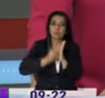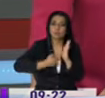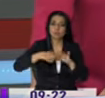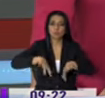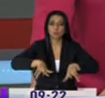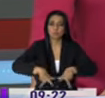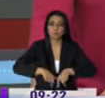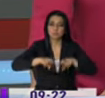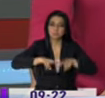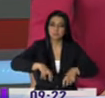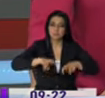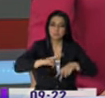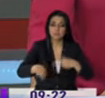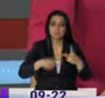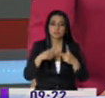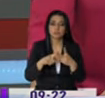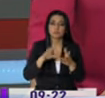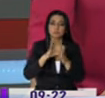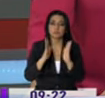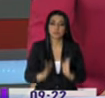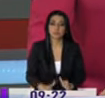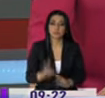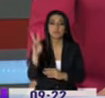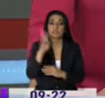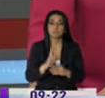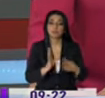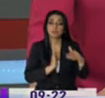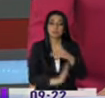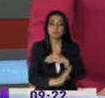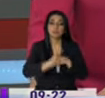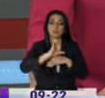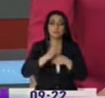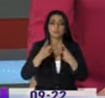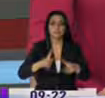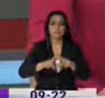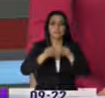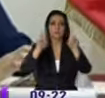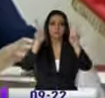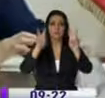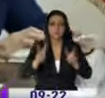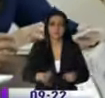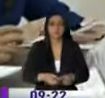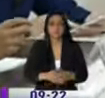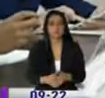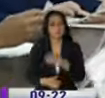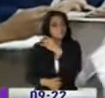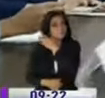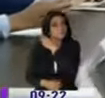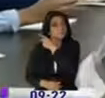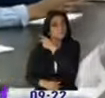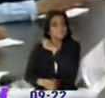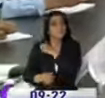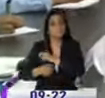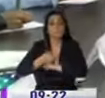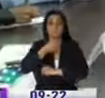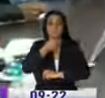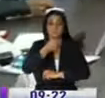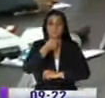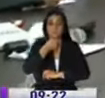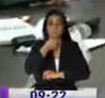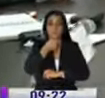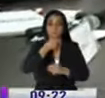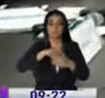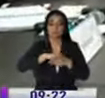la corrupción, la entrada de ciudadanos venezolanos al país, entre otros temas. En un conversatorio con medios de comunicación,